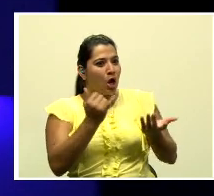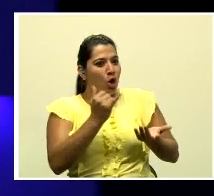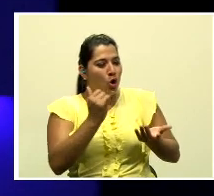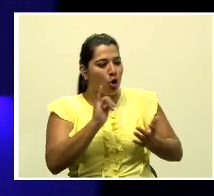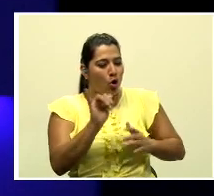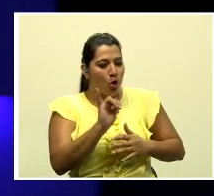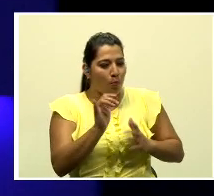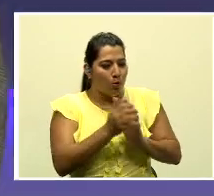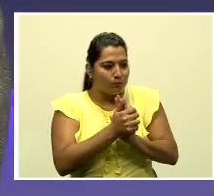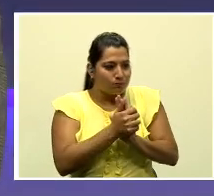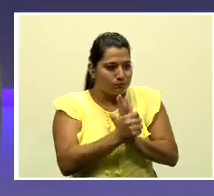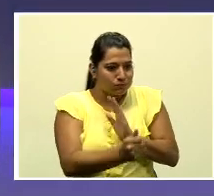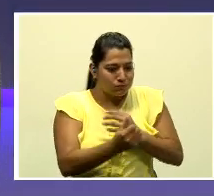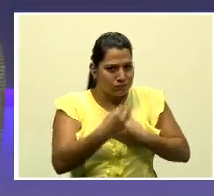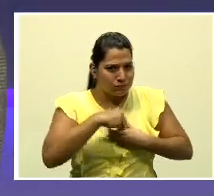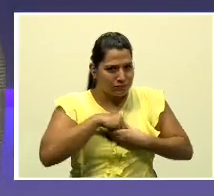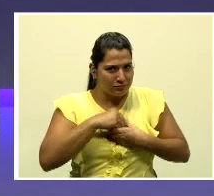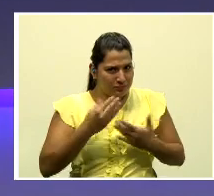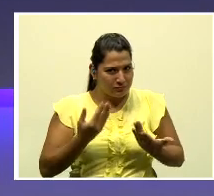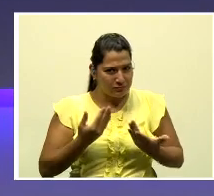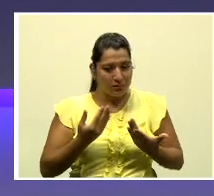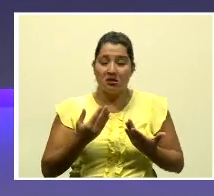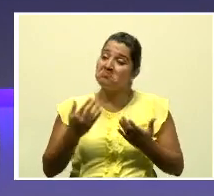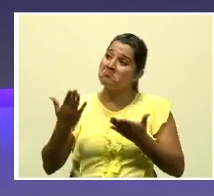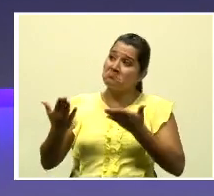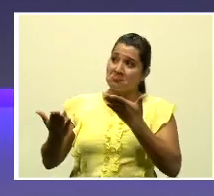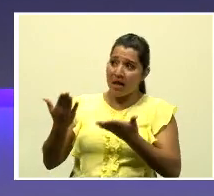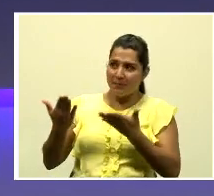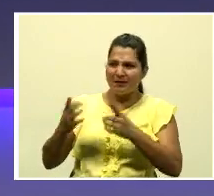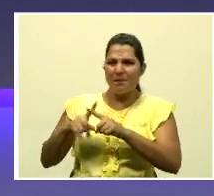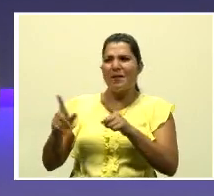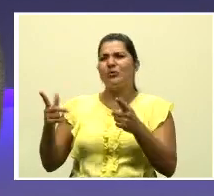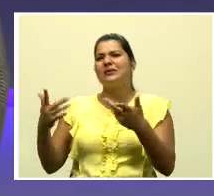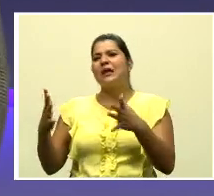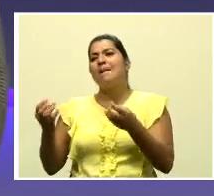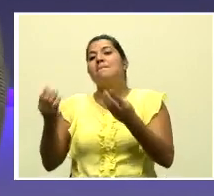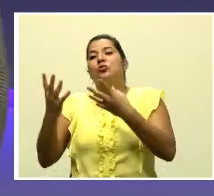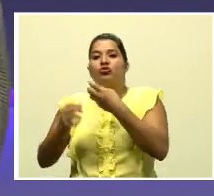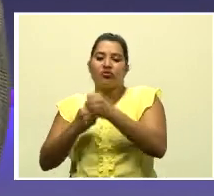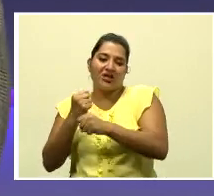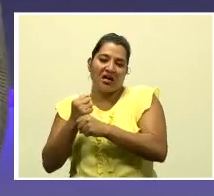Puede ser, pero ya son muchos años también practicando